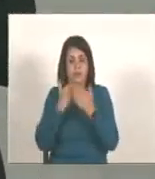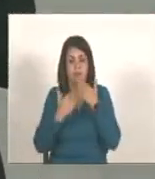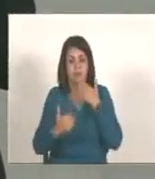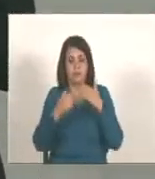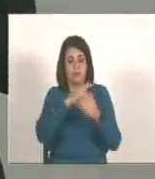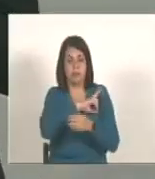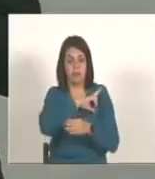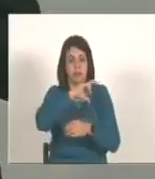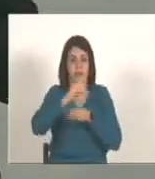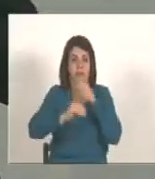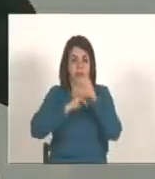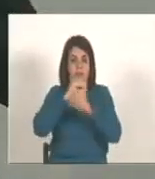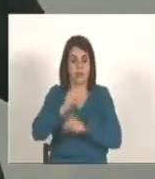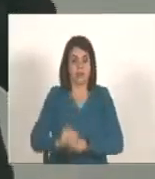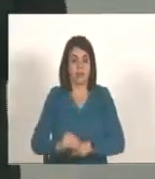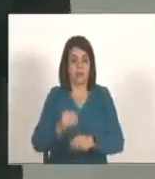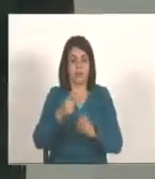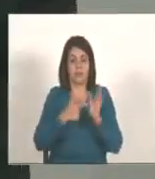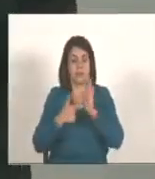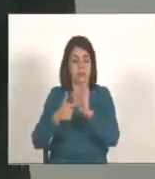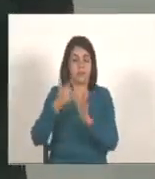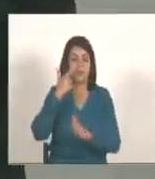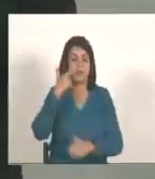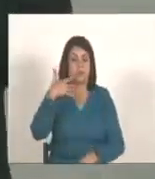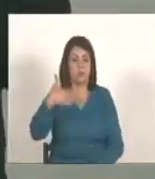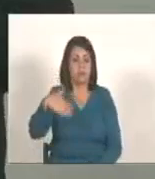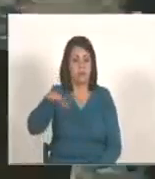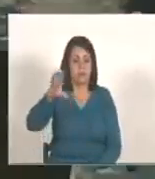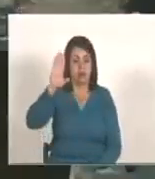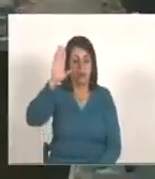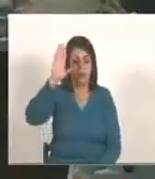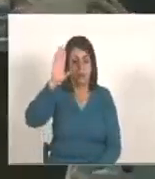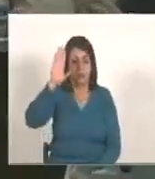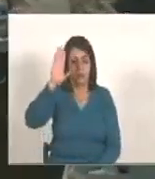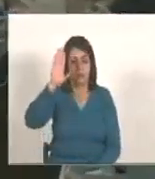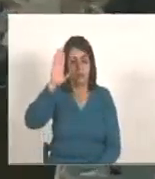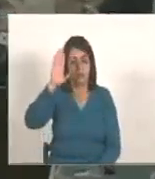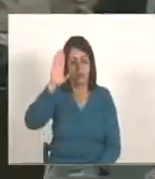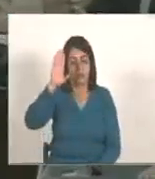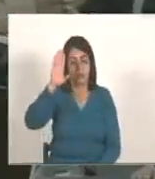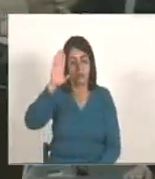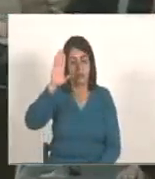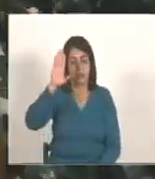esta Junta Directiva, sírvanse manifestarlo con la señal de costumbre.